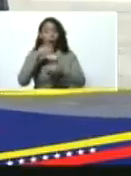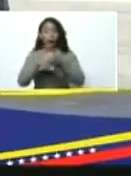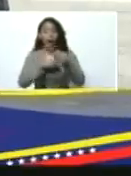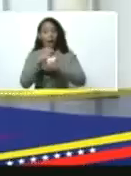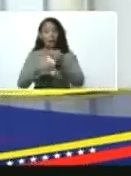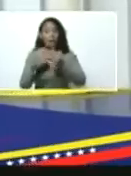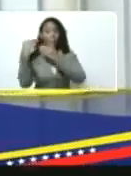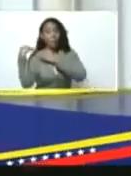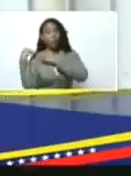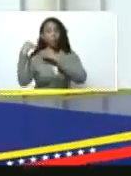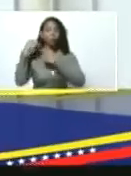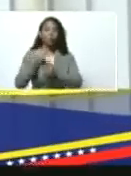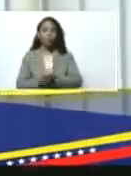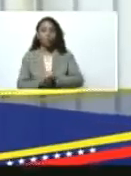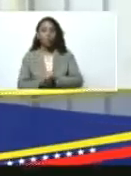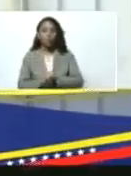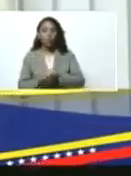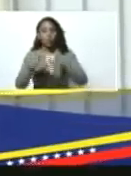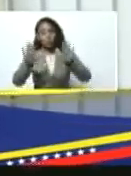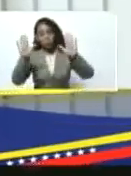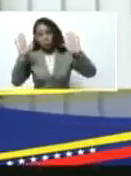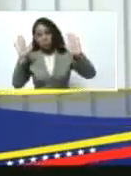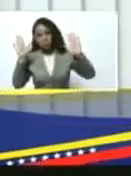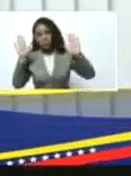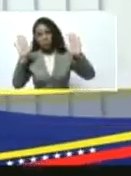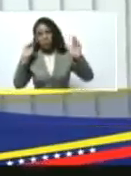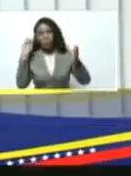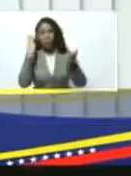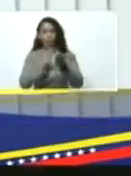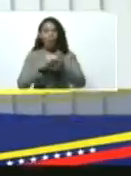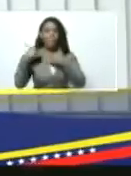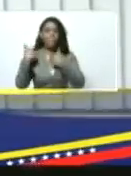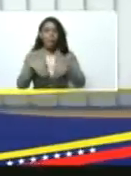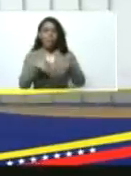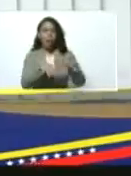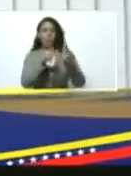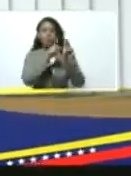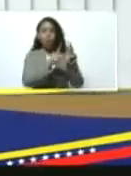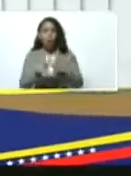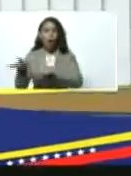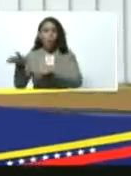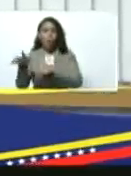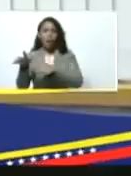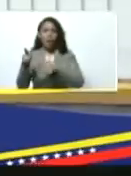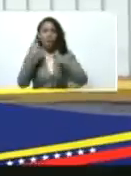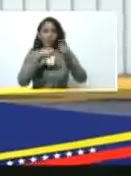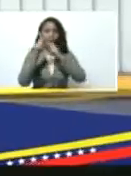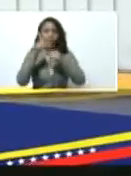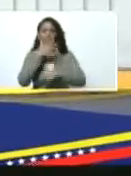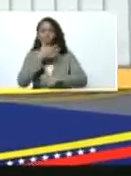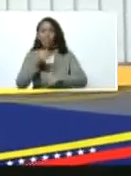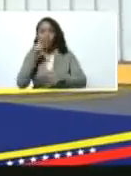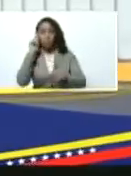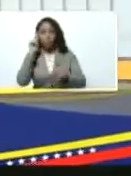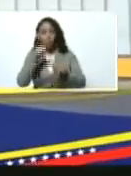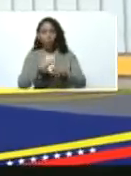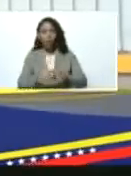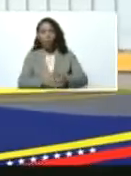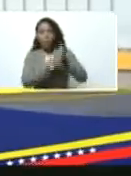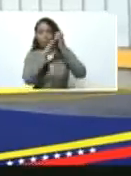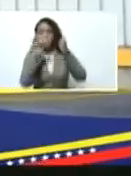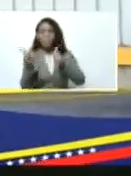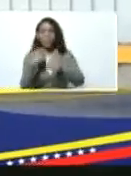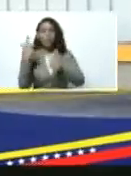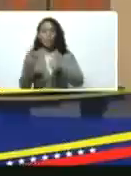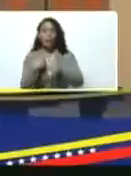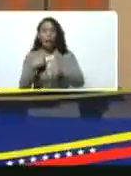de carga, lo que supone la puesta en marcha del programa Exporta Fácil, que está dirigido principalmente